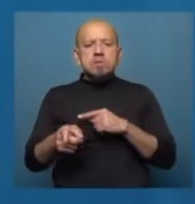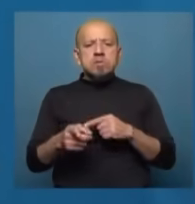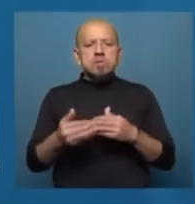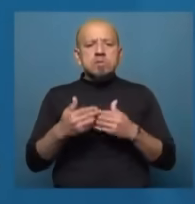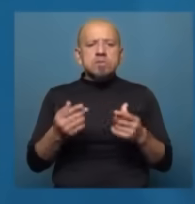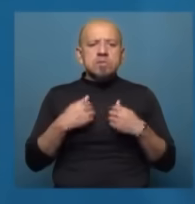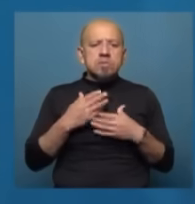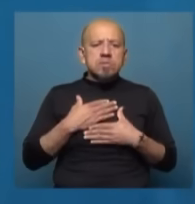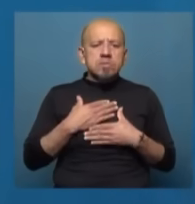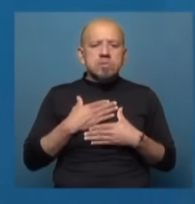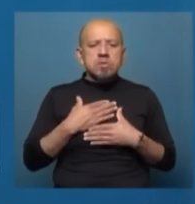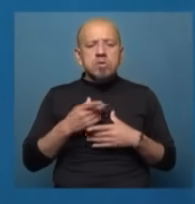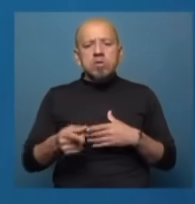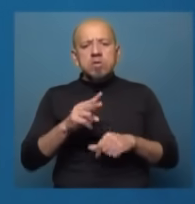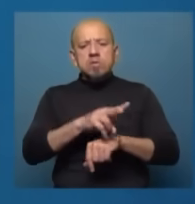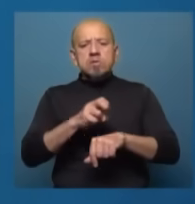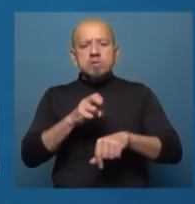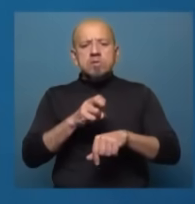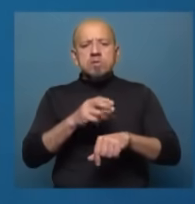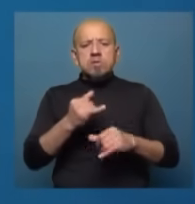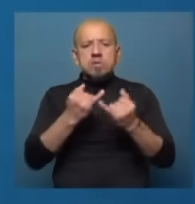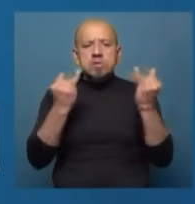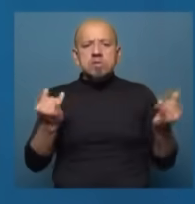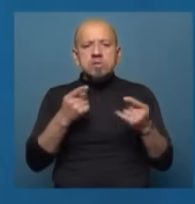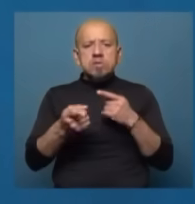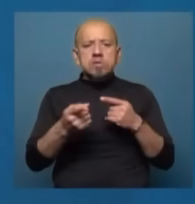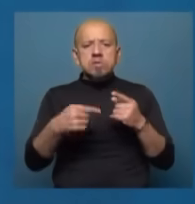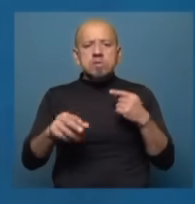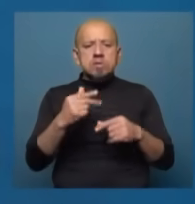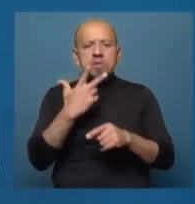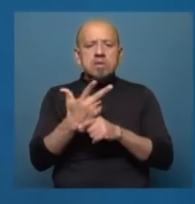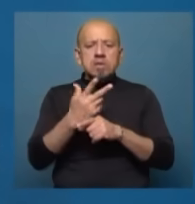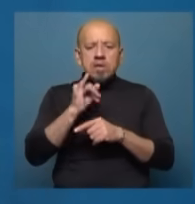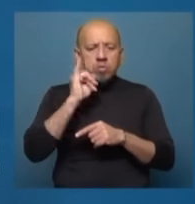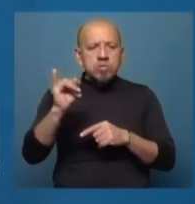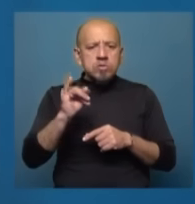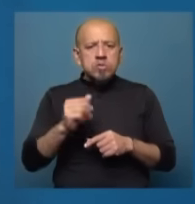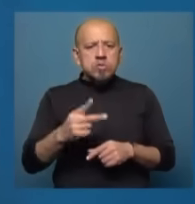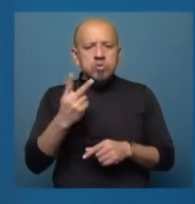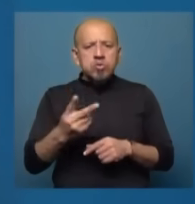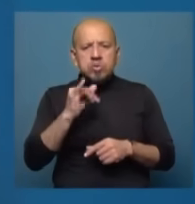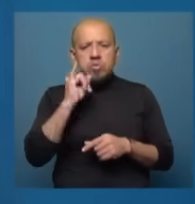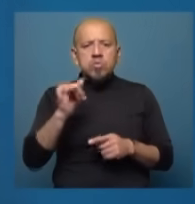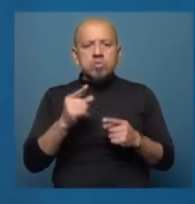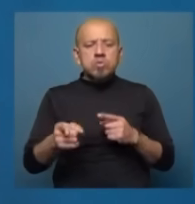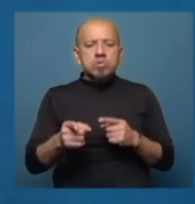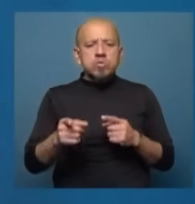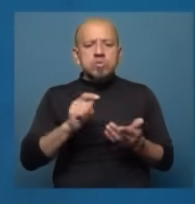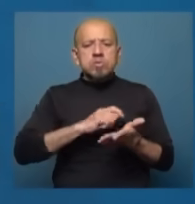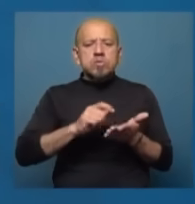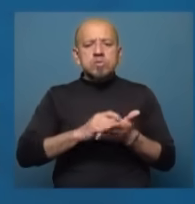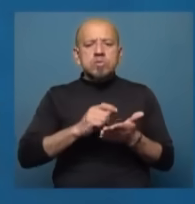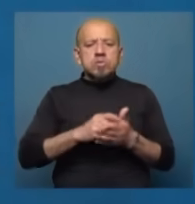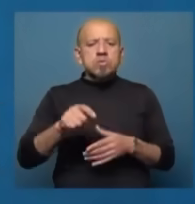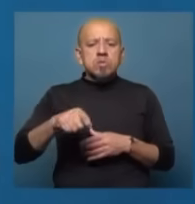conmigo y termina con que la fiscal el día de la formalización recibió prácticamente tres denuncias o dos y los escritos que presentaron el